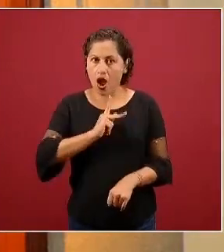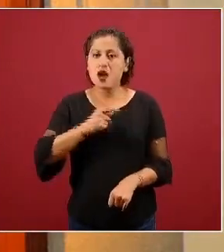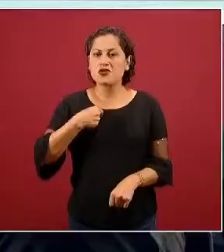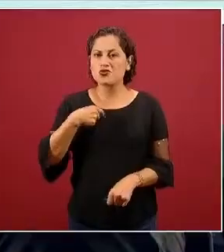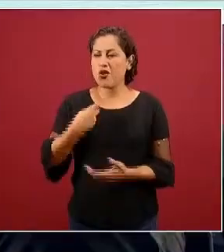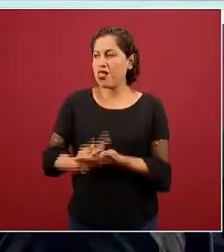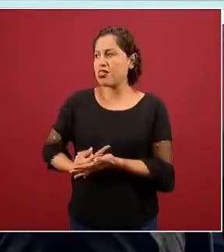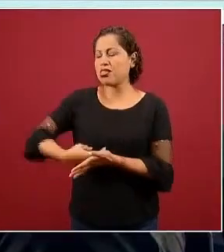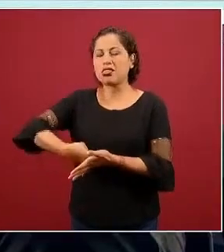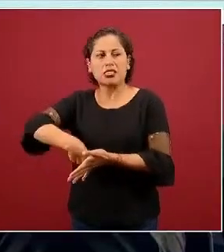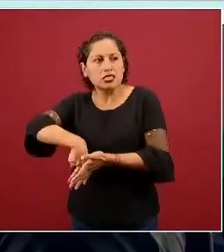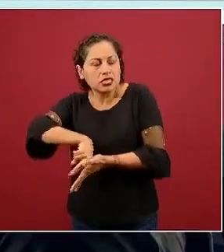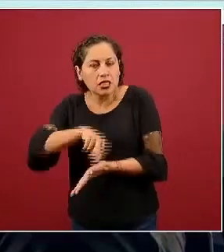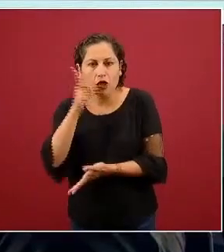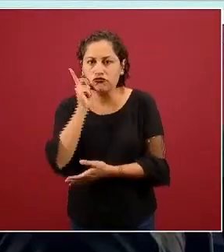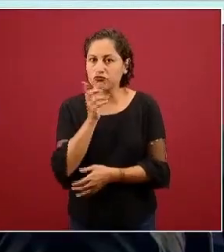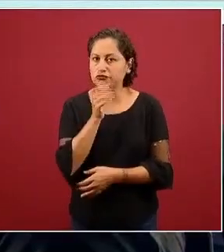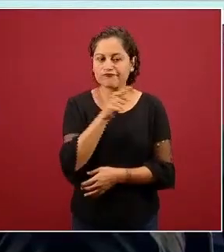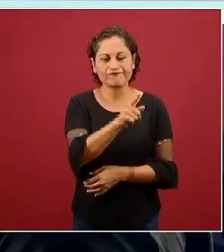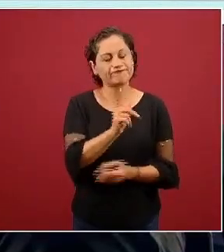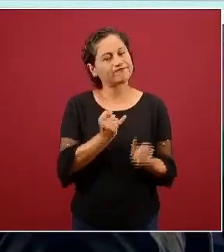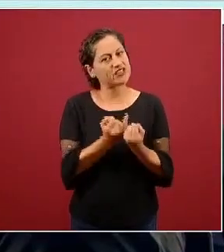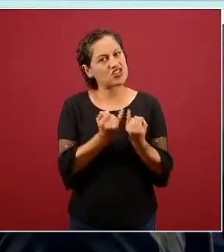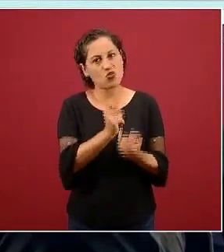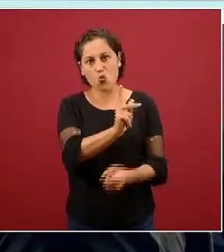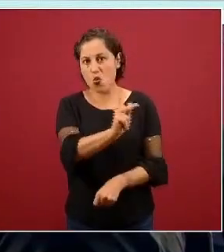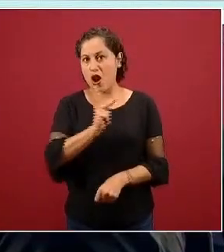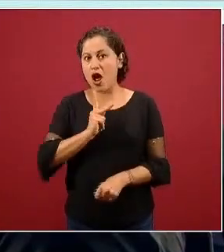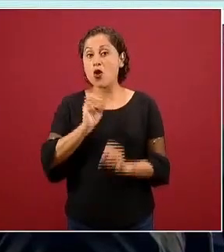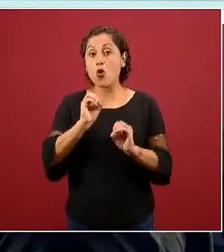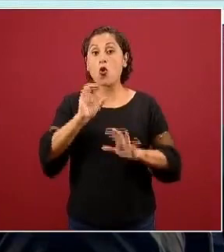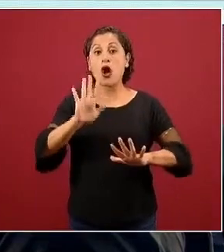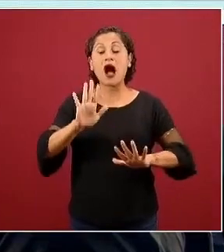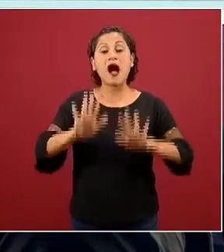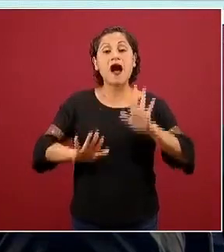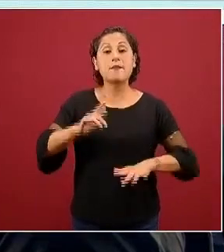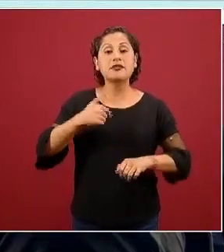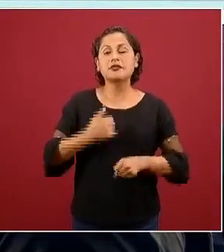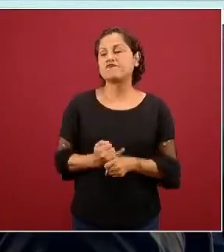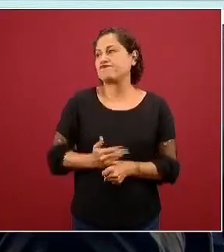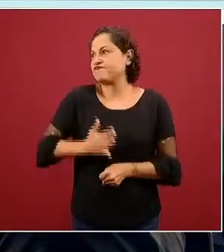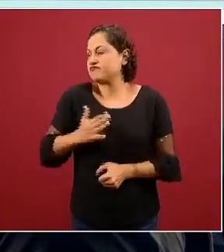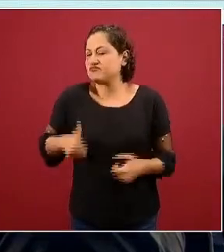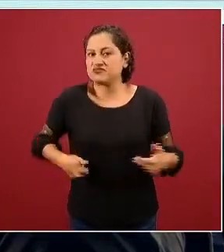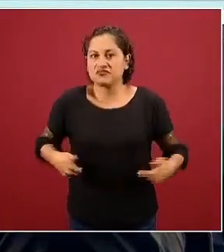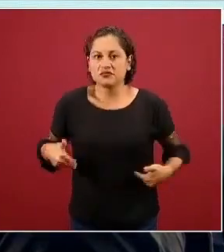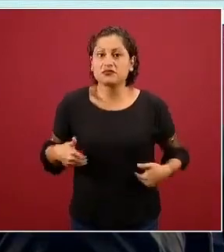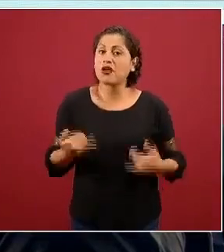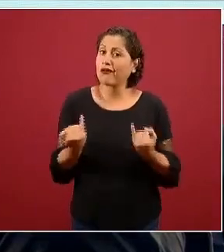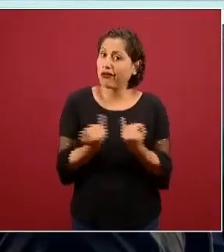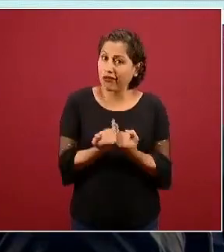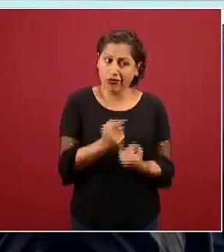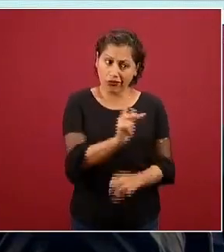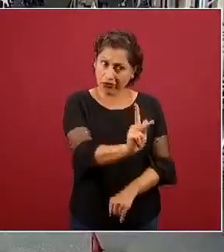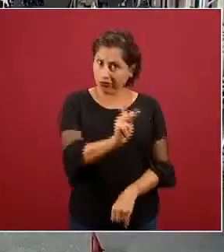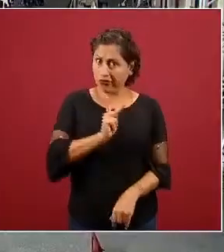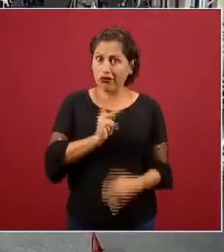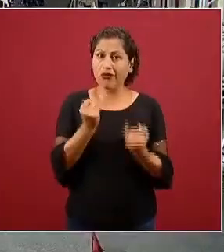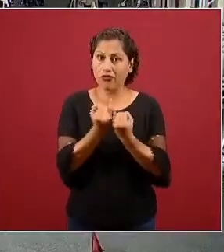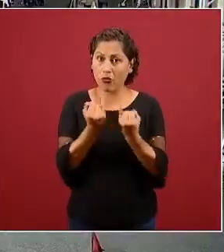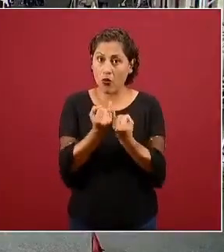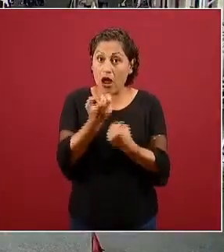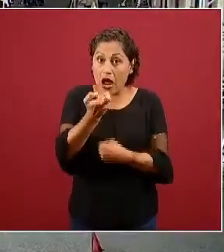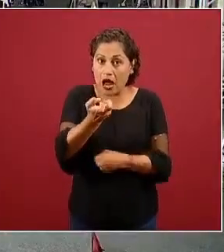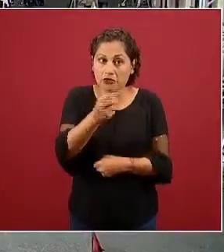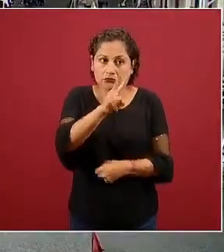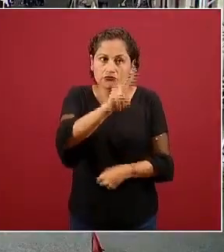sueño, yo también me siento de repente enojado sin un motivo específico. Eso es validar y reconocer